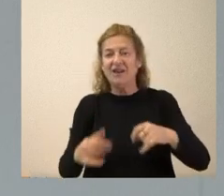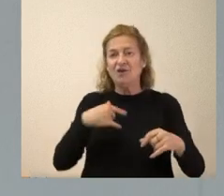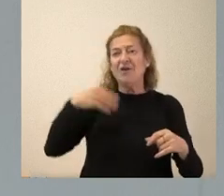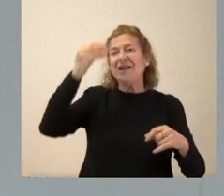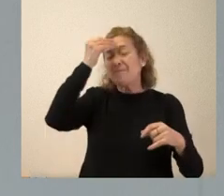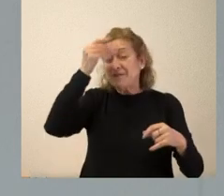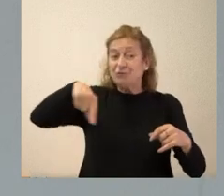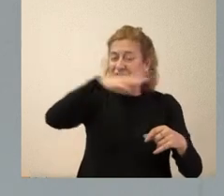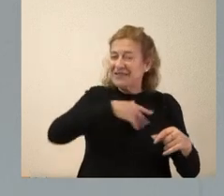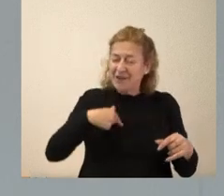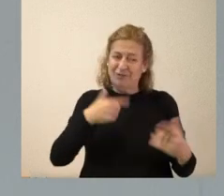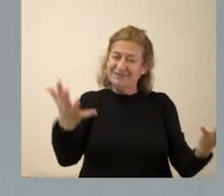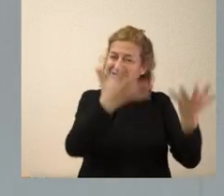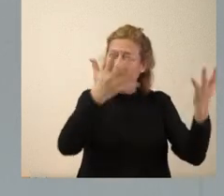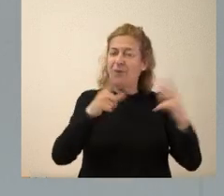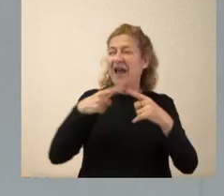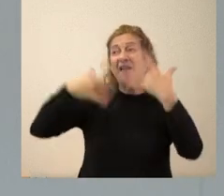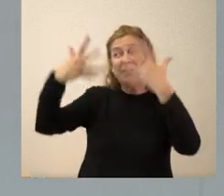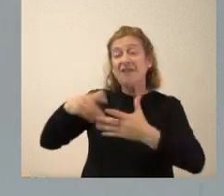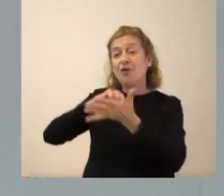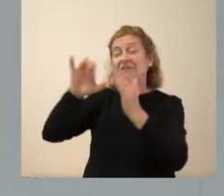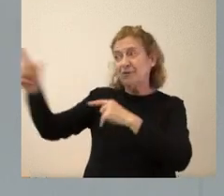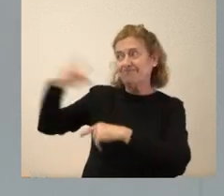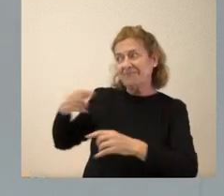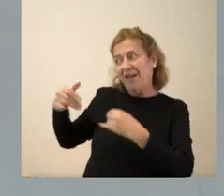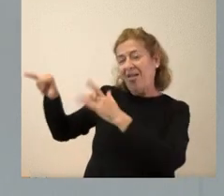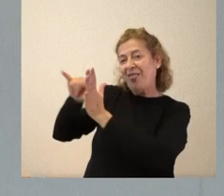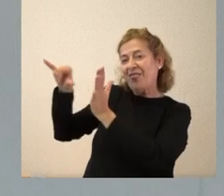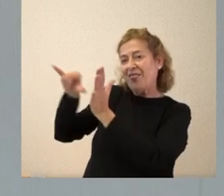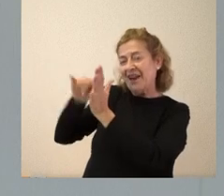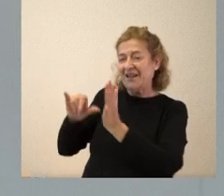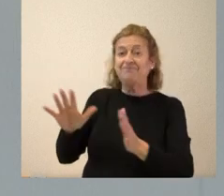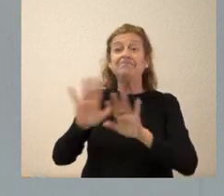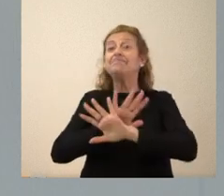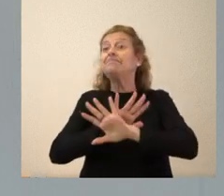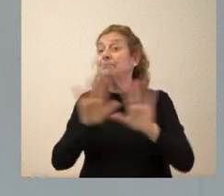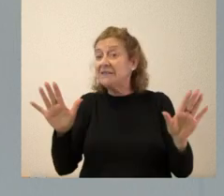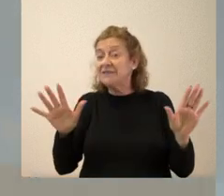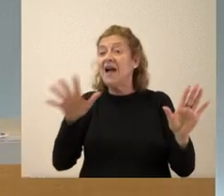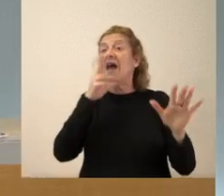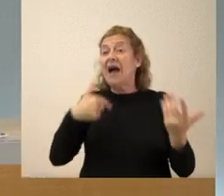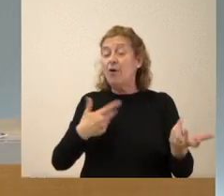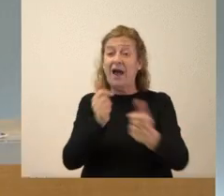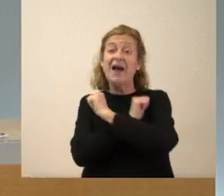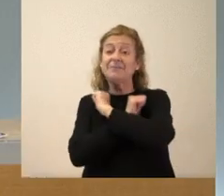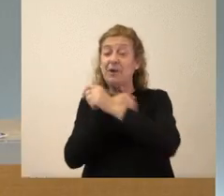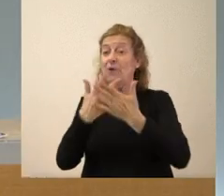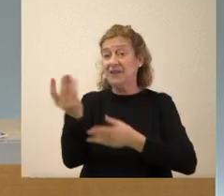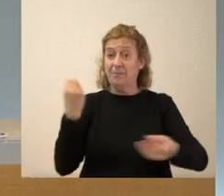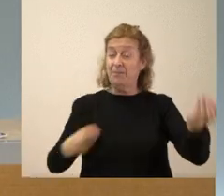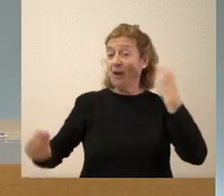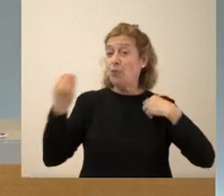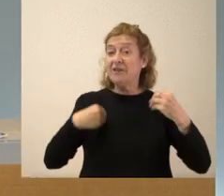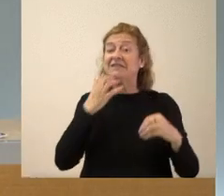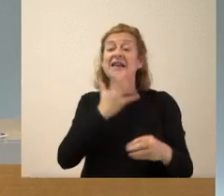que sientan muy cercana a la administración de Castilla y León a la junta de castillo y sin más pues quedo a la espera de sus preguntas y desean